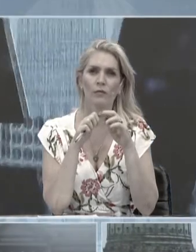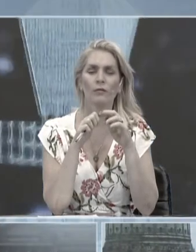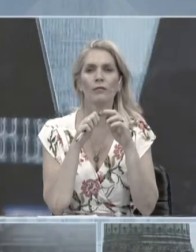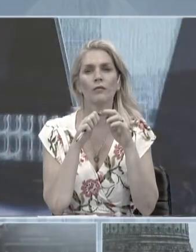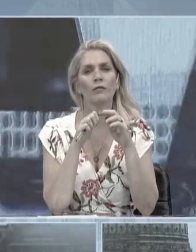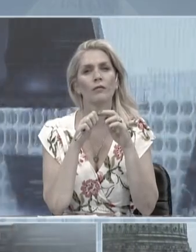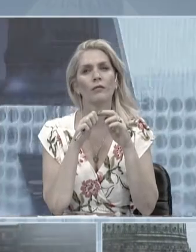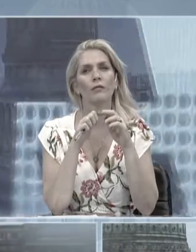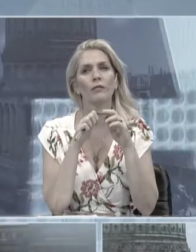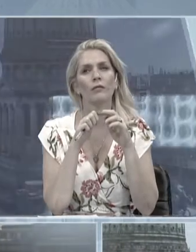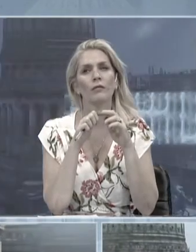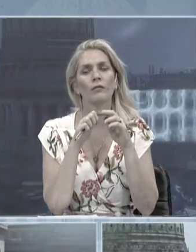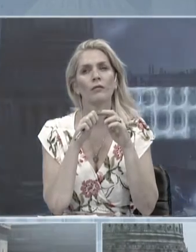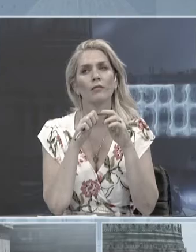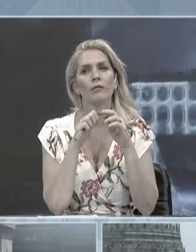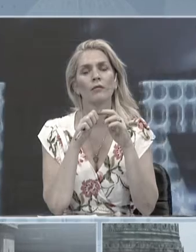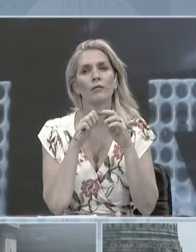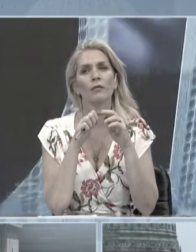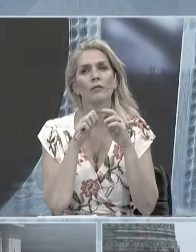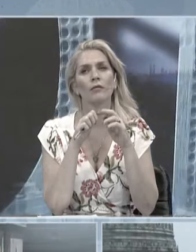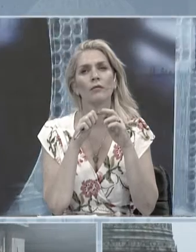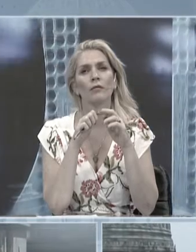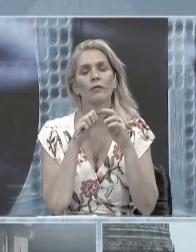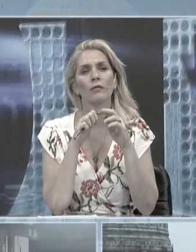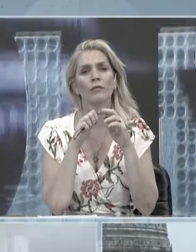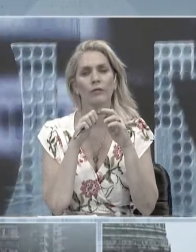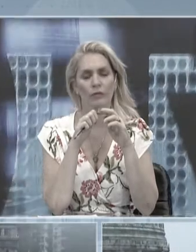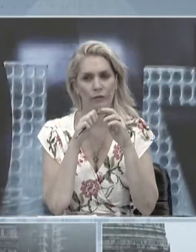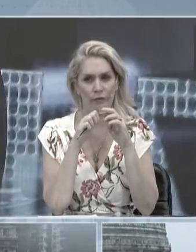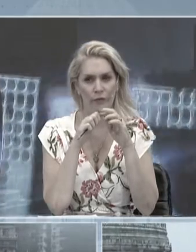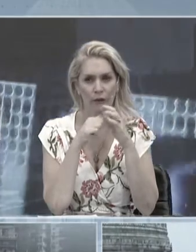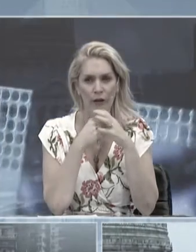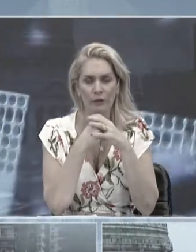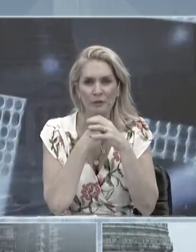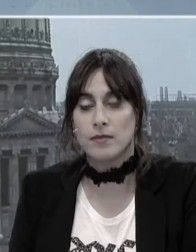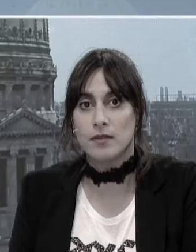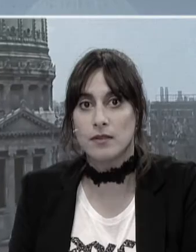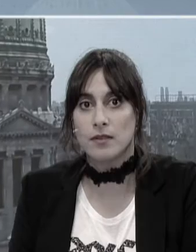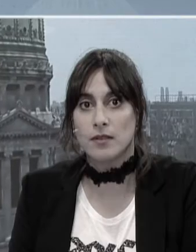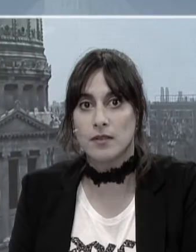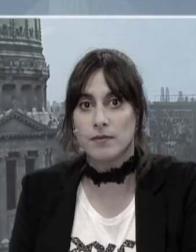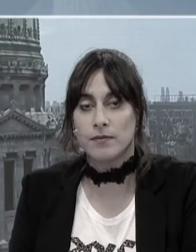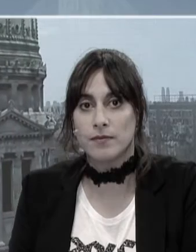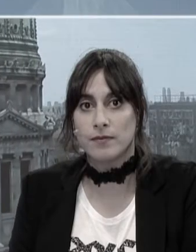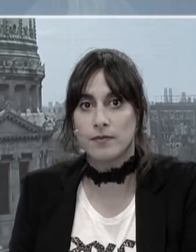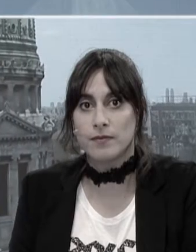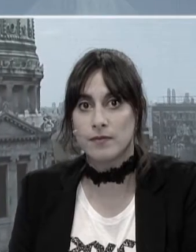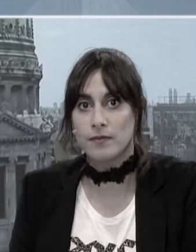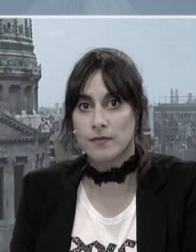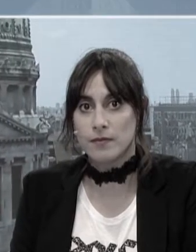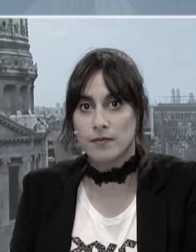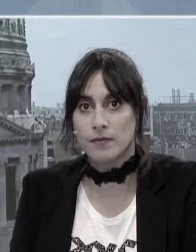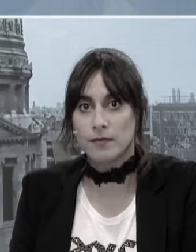partidas esenciales como salud, educación, en 50% incremento en salud. En AMBA vive la mayor